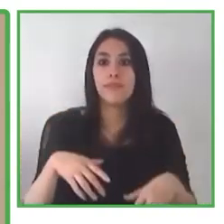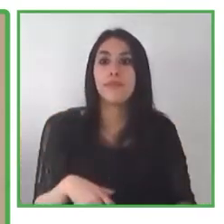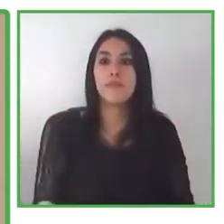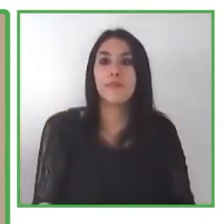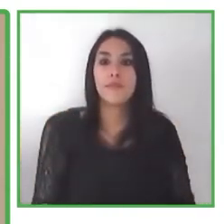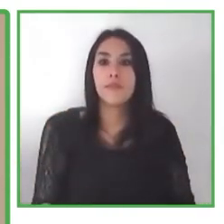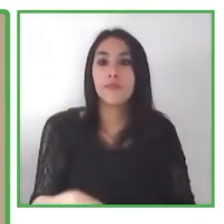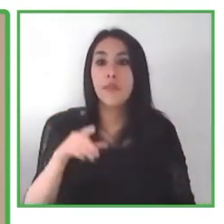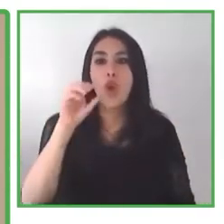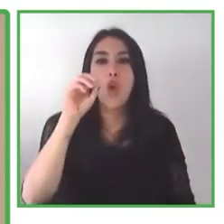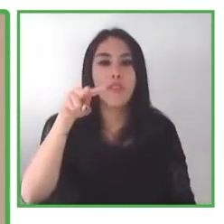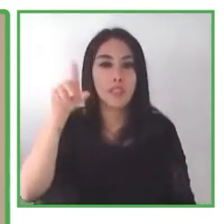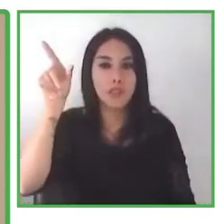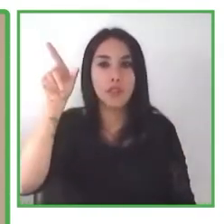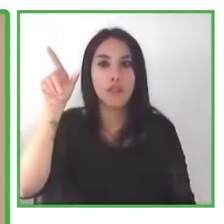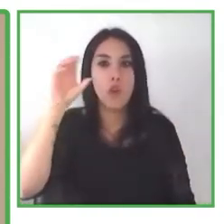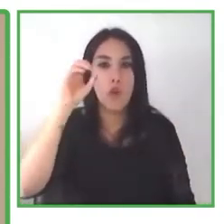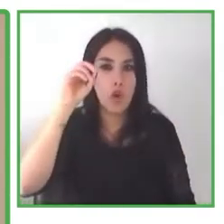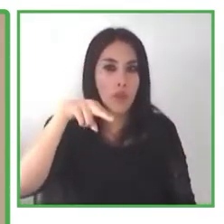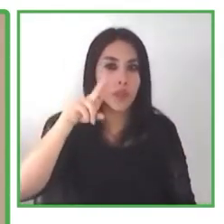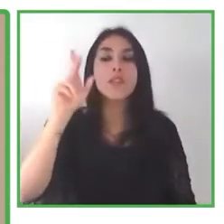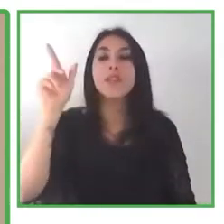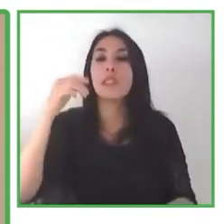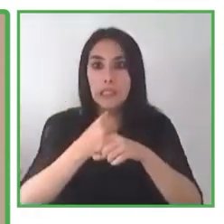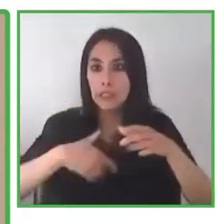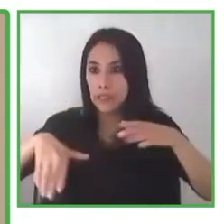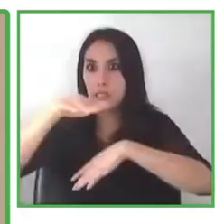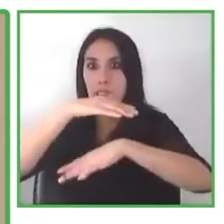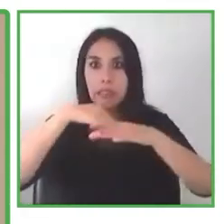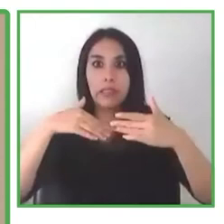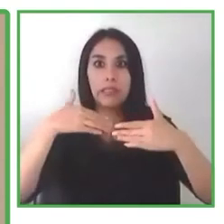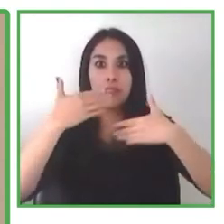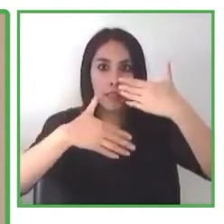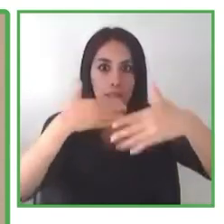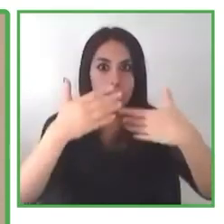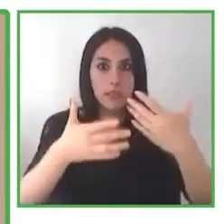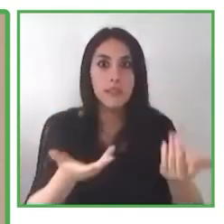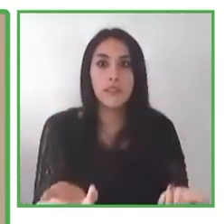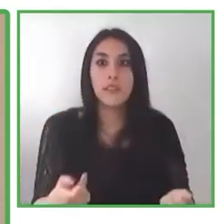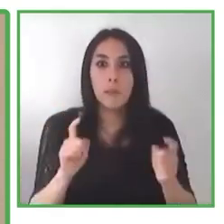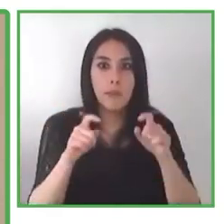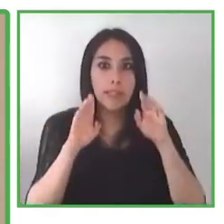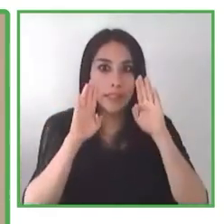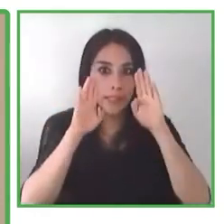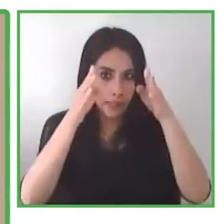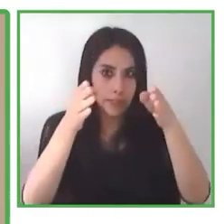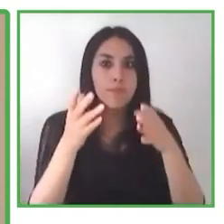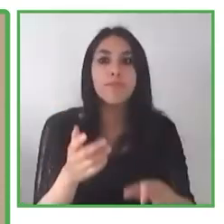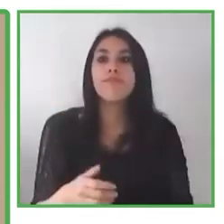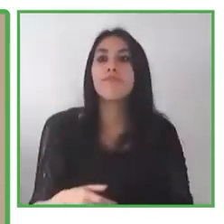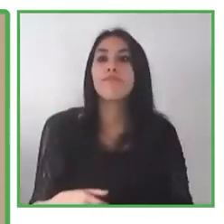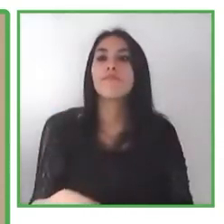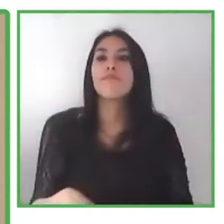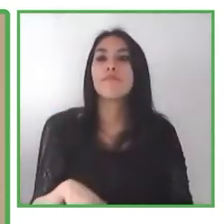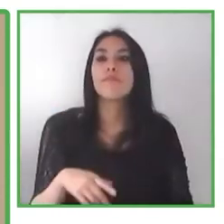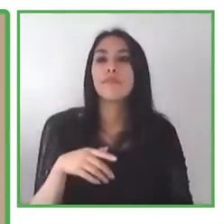y diferentes organizaciones de personas con discapacidad. Y los módulos se centran en una comunicación exitosa en el mercado